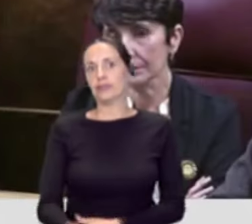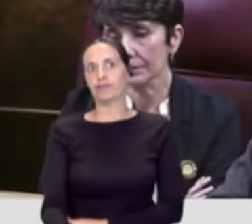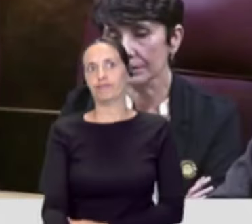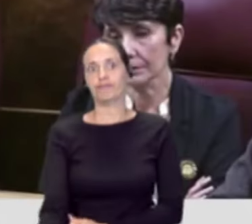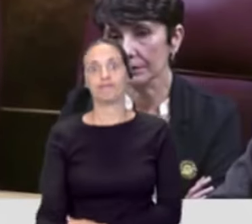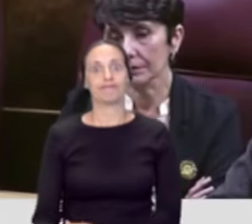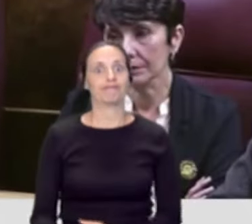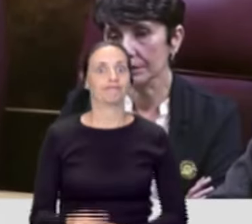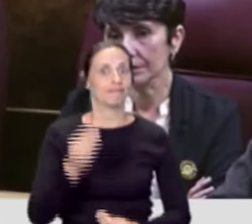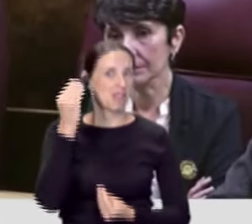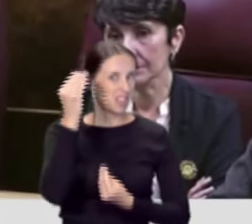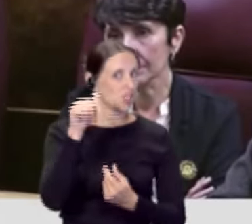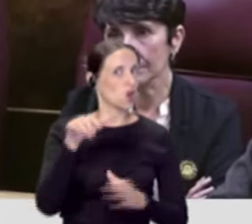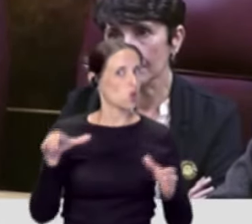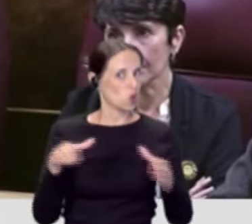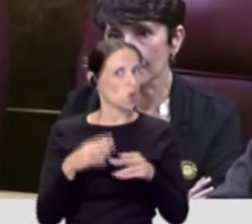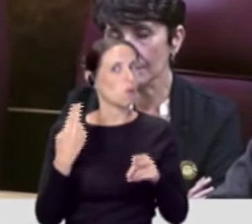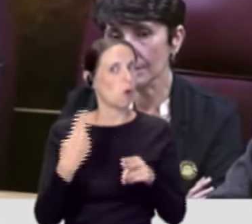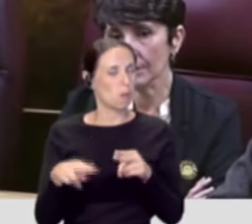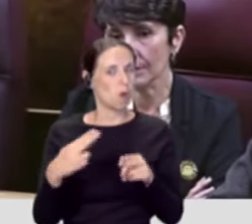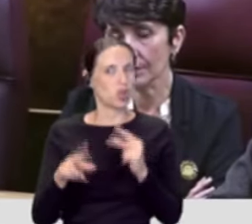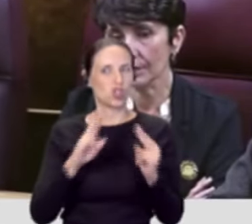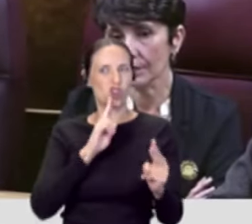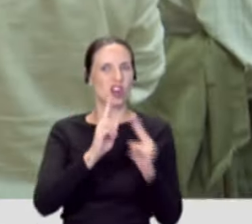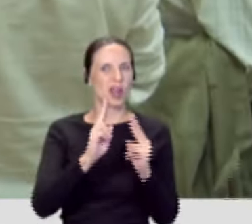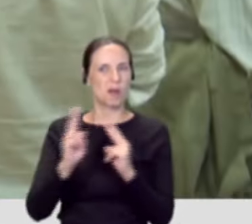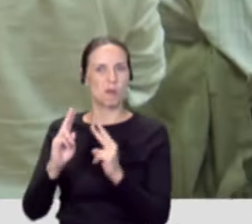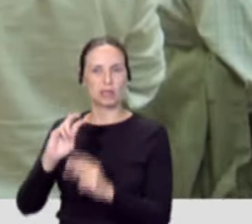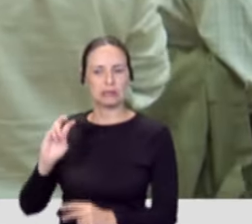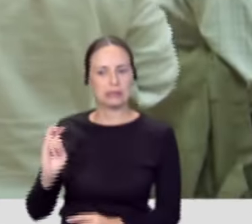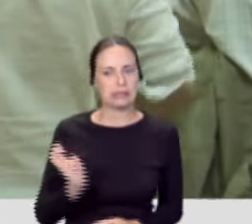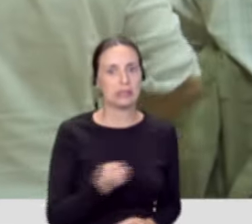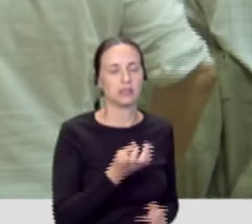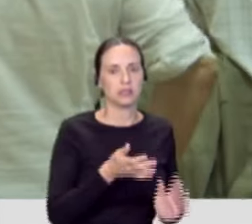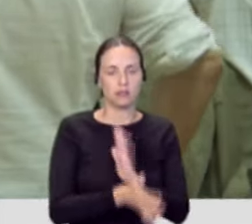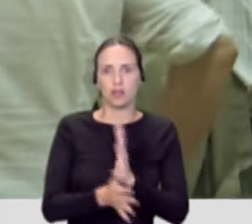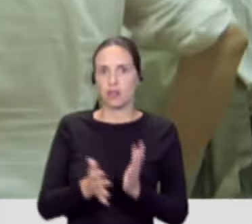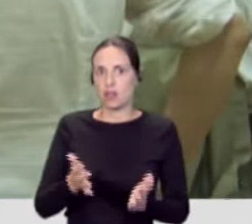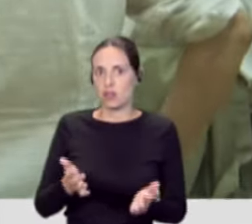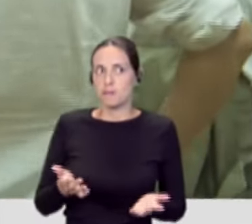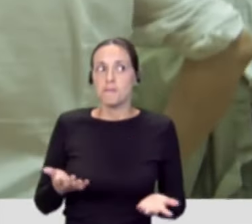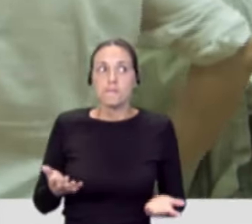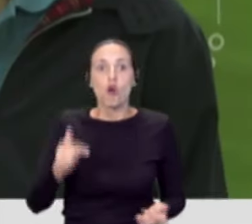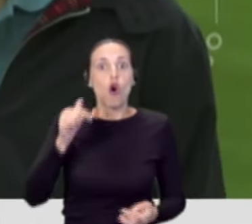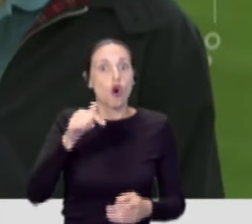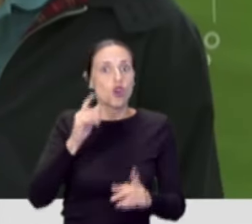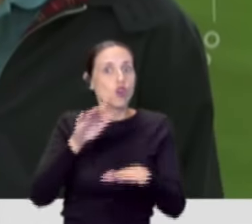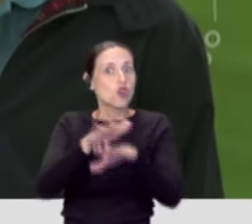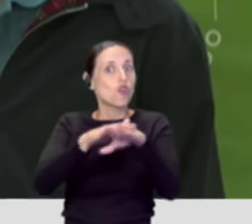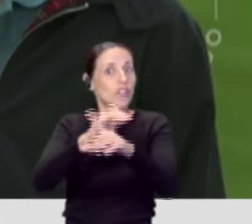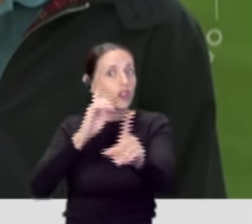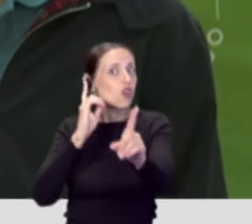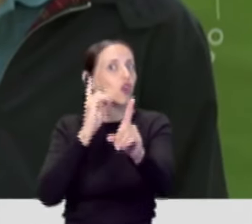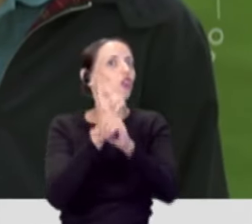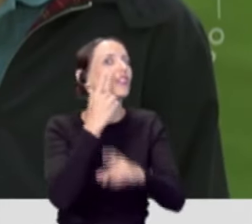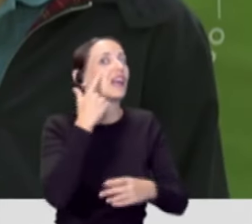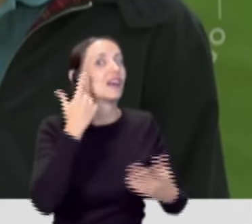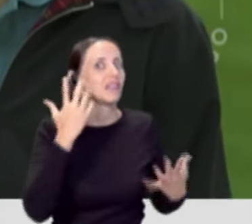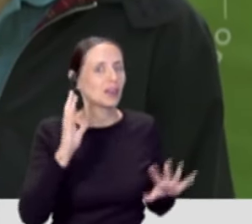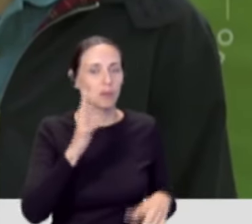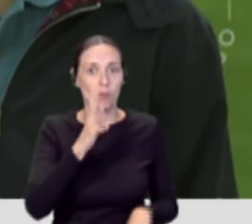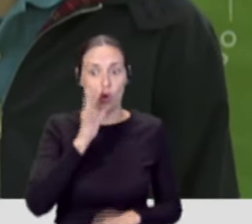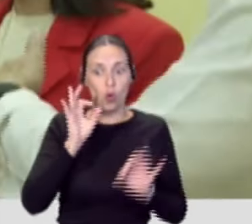estar reaccionando los distintos partidos políticos. Teníamos esas primeras reacciones, pero el día de hoy, ¿cómo se va a cargar contra el gobierno? Porque recordamos que Sumar es parte del